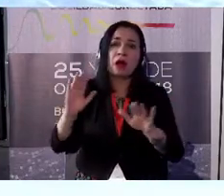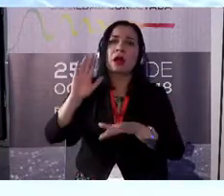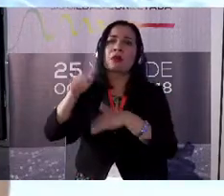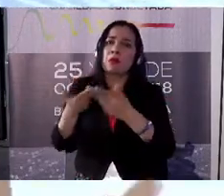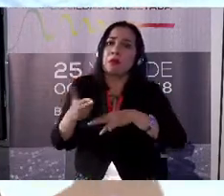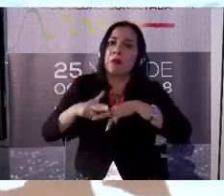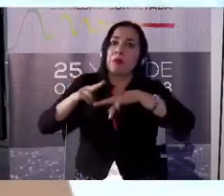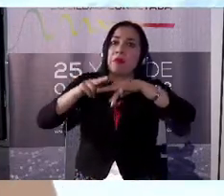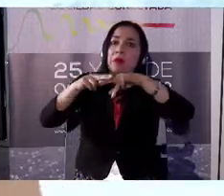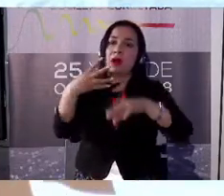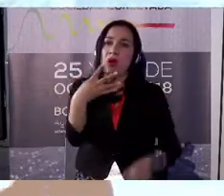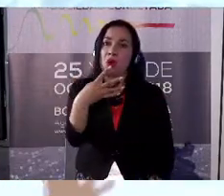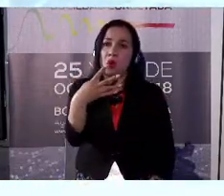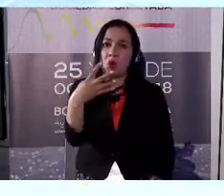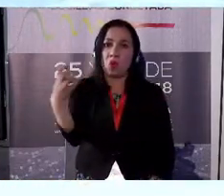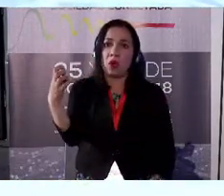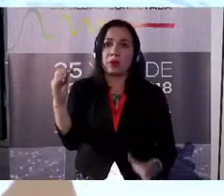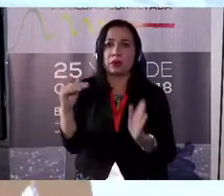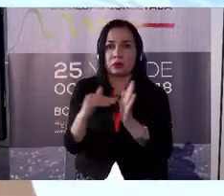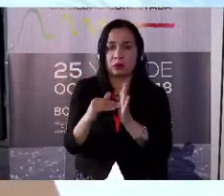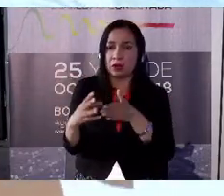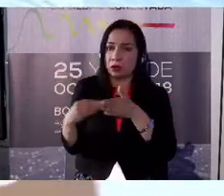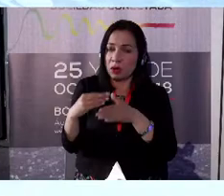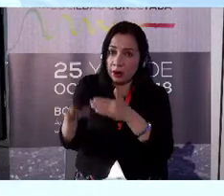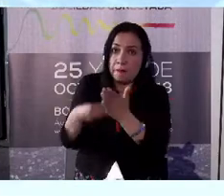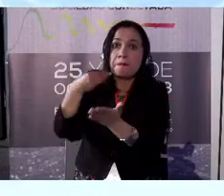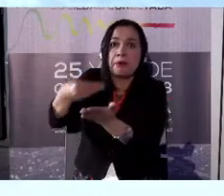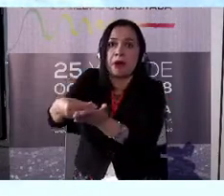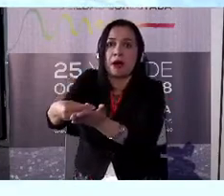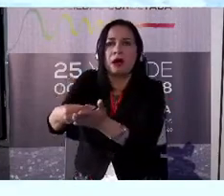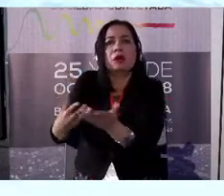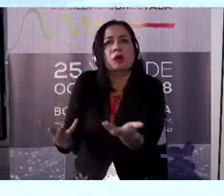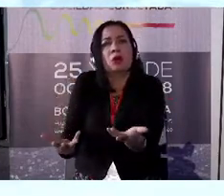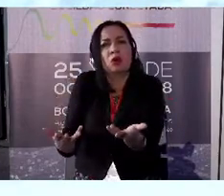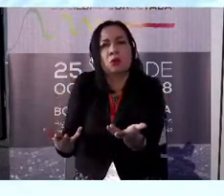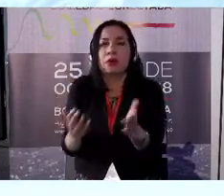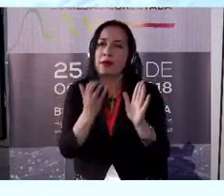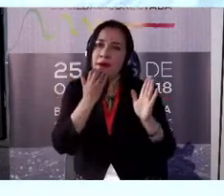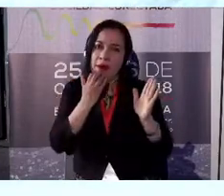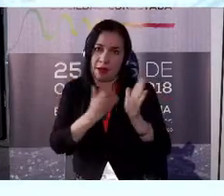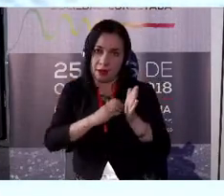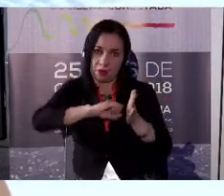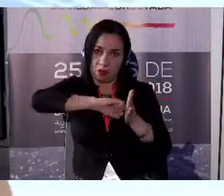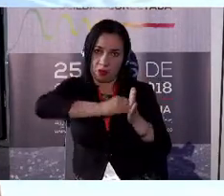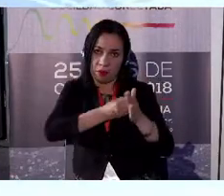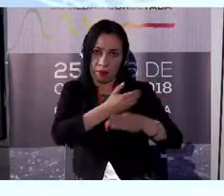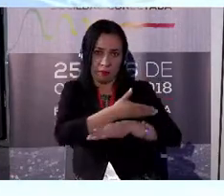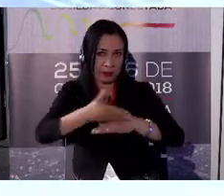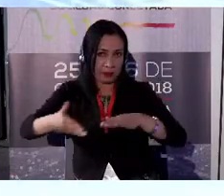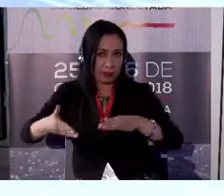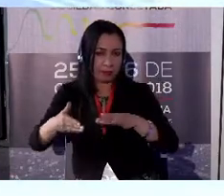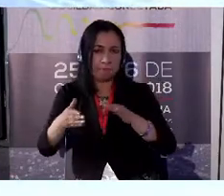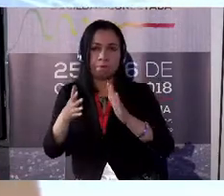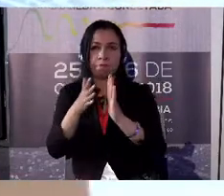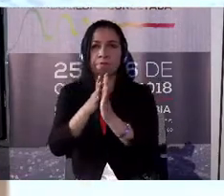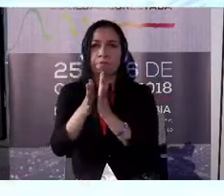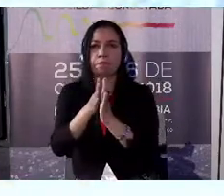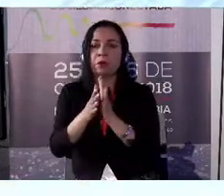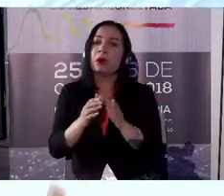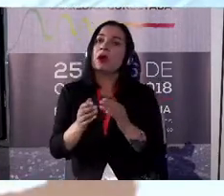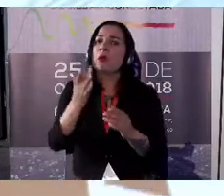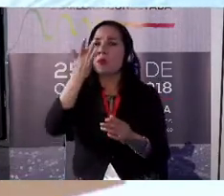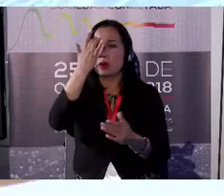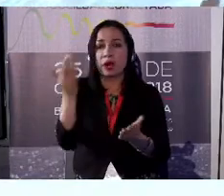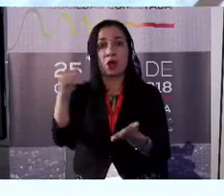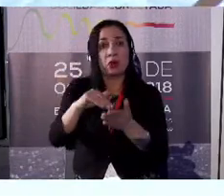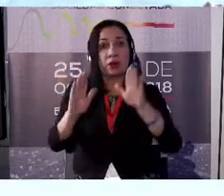$400,000? Vamos a dejar ahí el ejemplo y voy a volver más tarde porque la subasta de segundo precio ha vuelto a